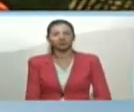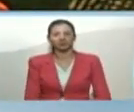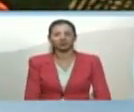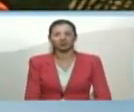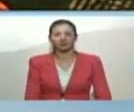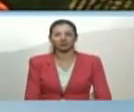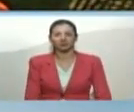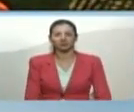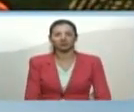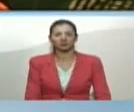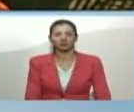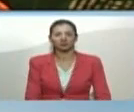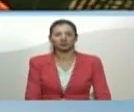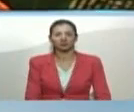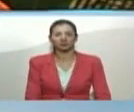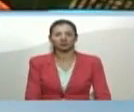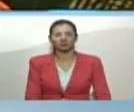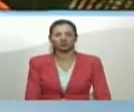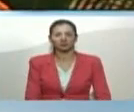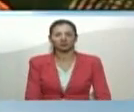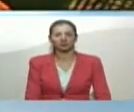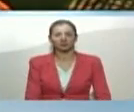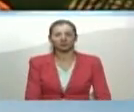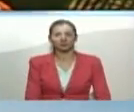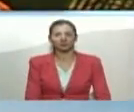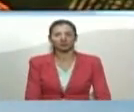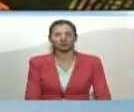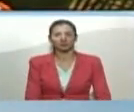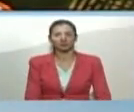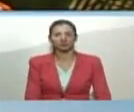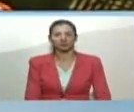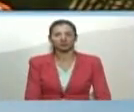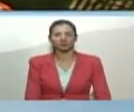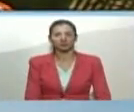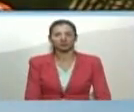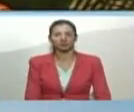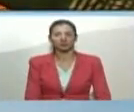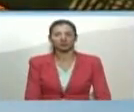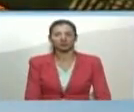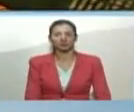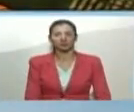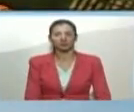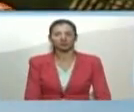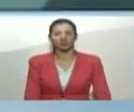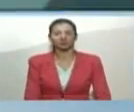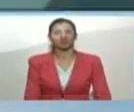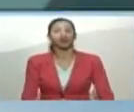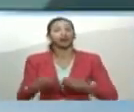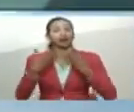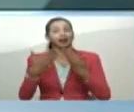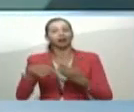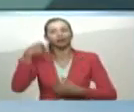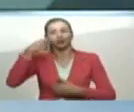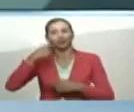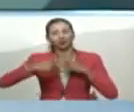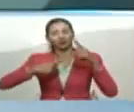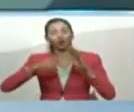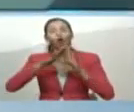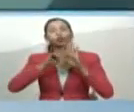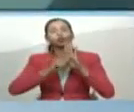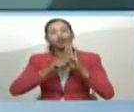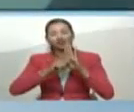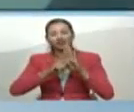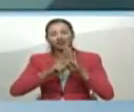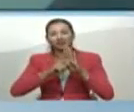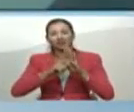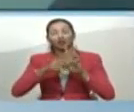Tin, tin, tin, tin, tin. Listo. ¿Ah? Les regalo el video del proceso popular constituyente.